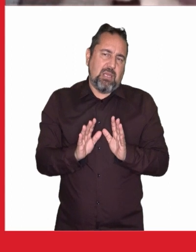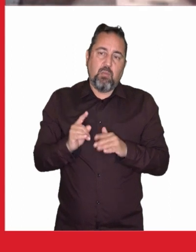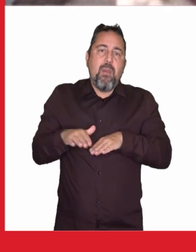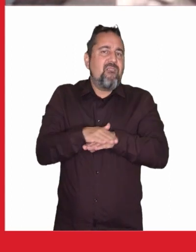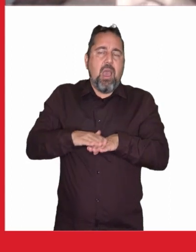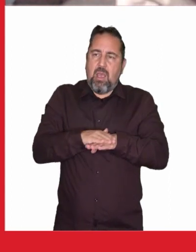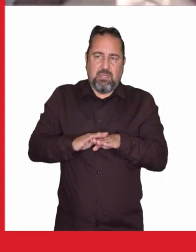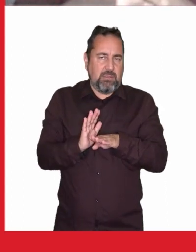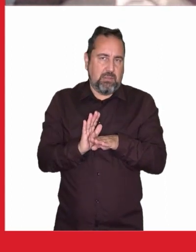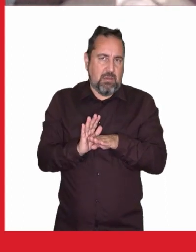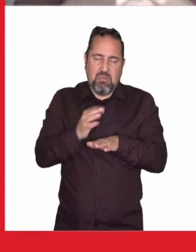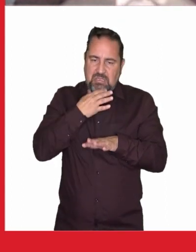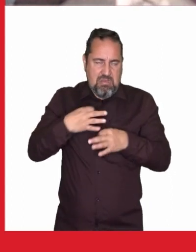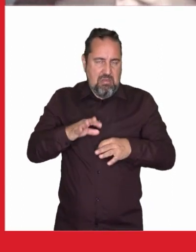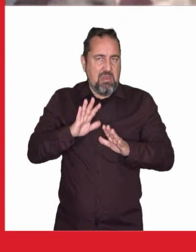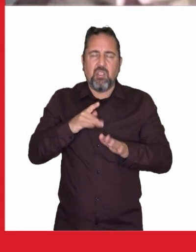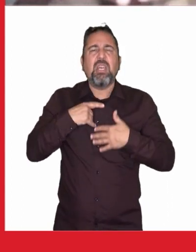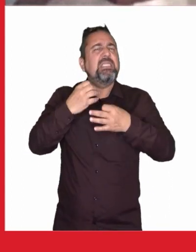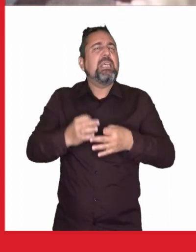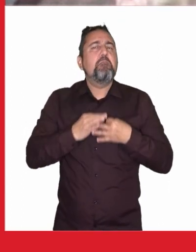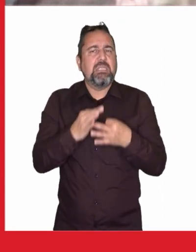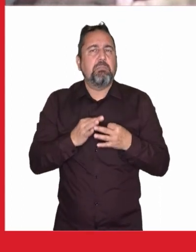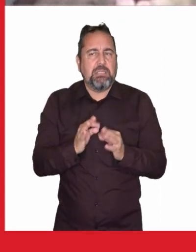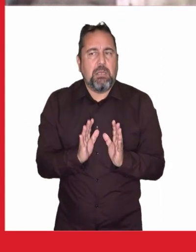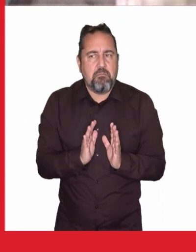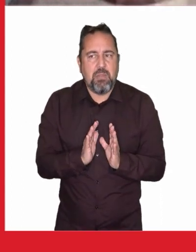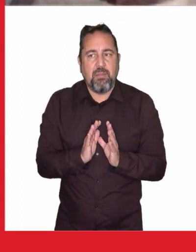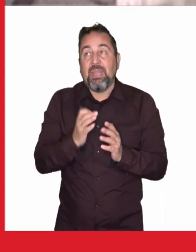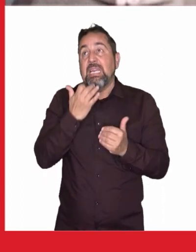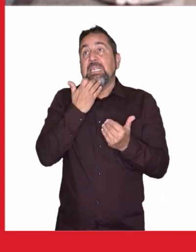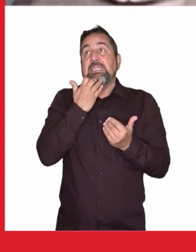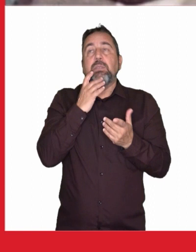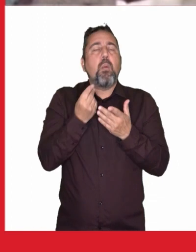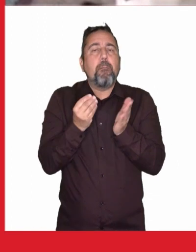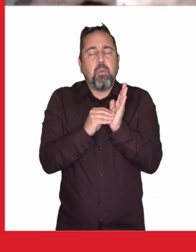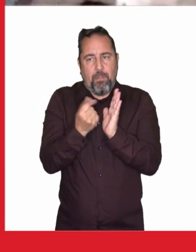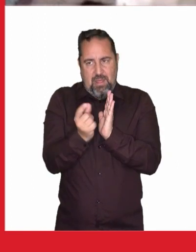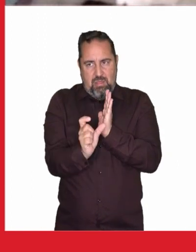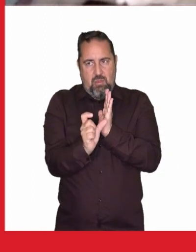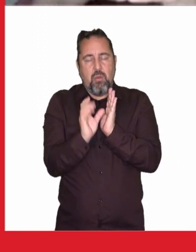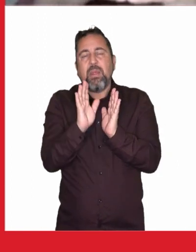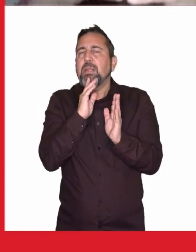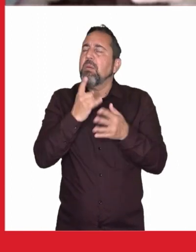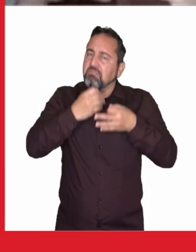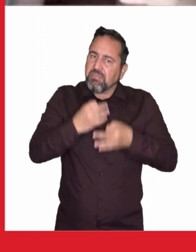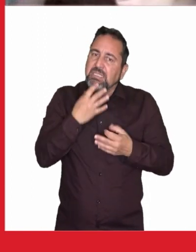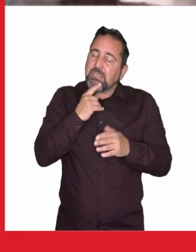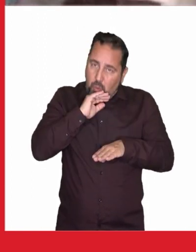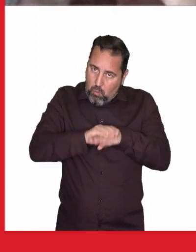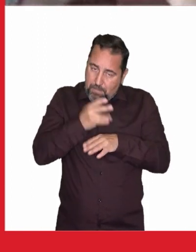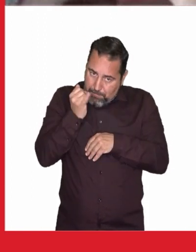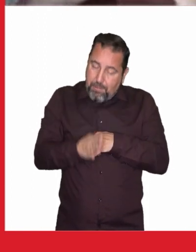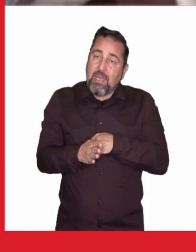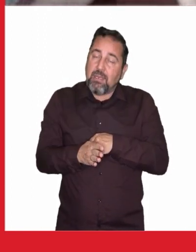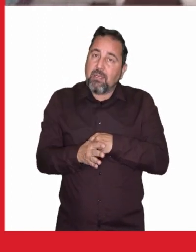¿Vale? Entonces, una cosa como muy básica y que creemos que siempre, si no lo utilizas para fijar